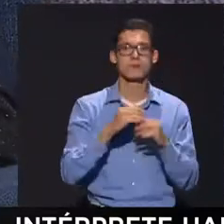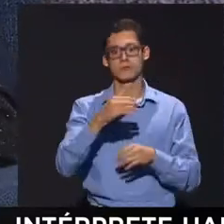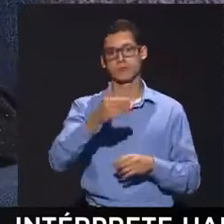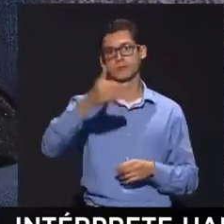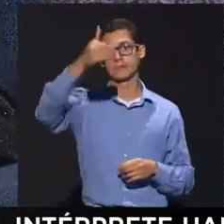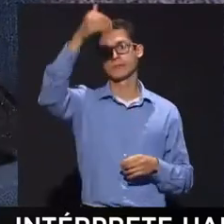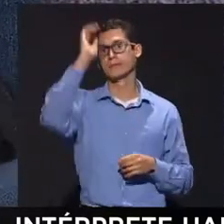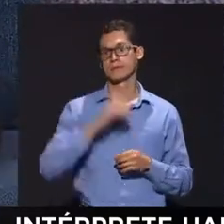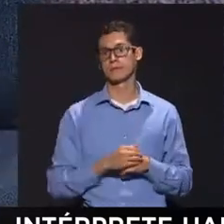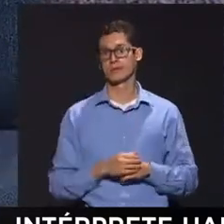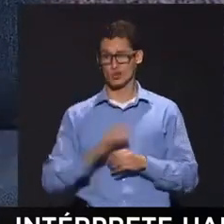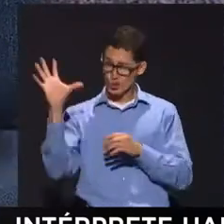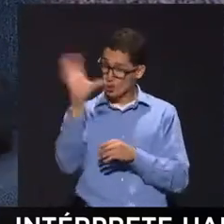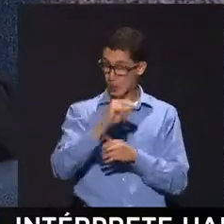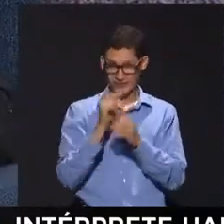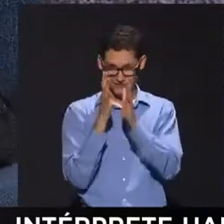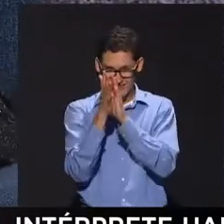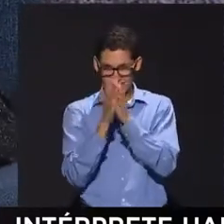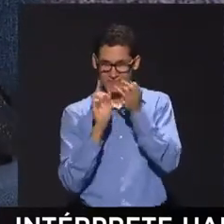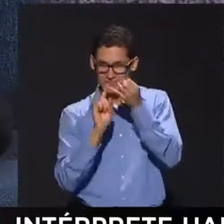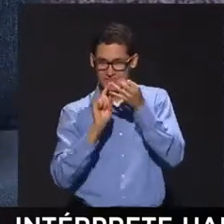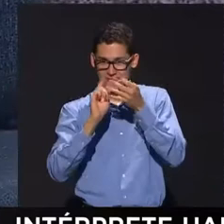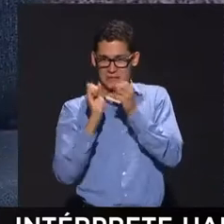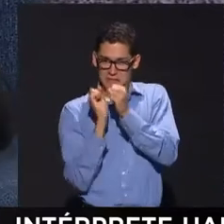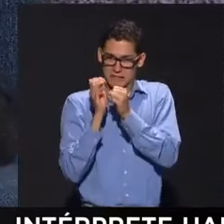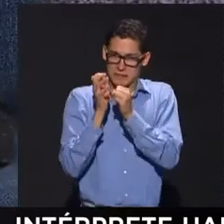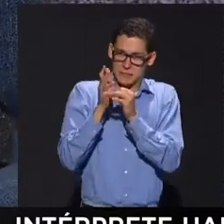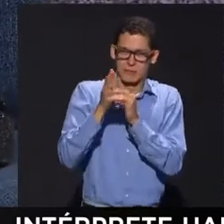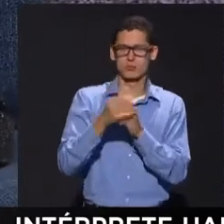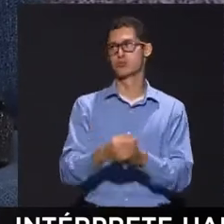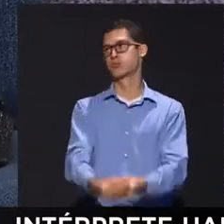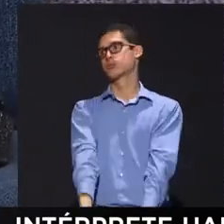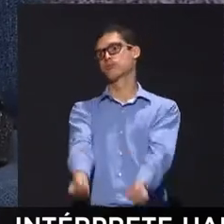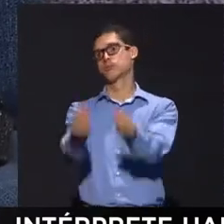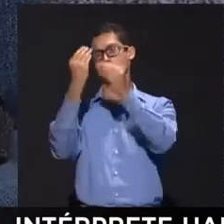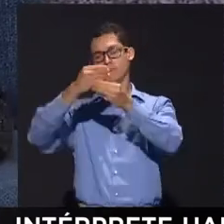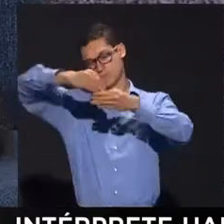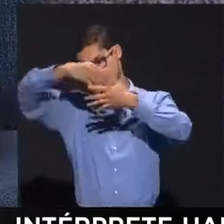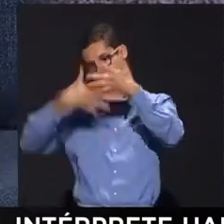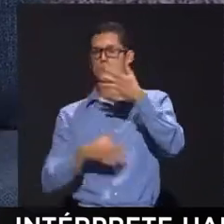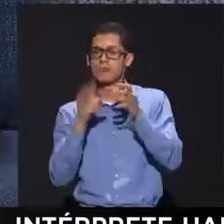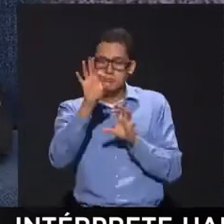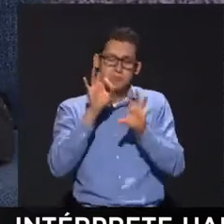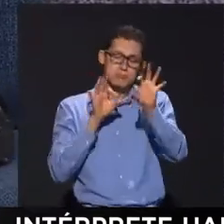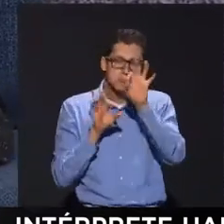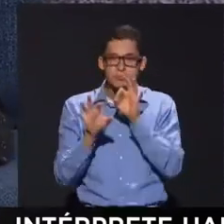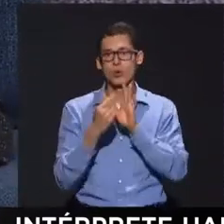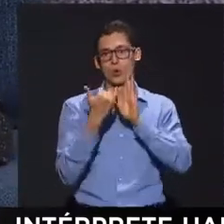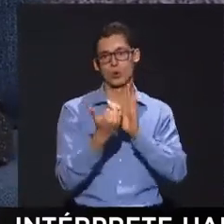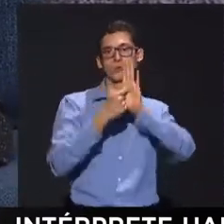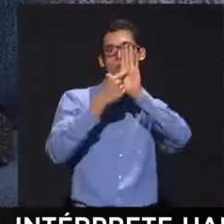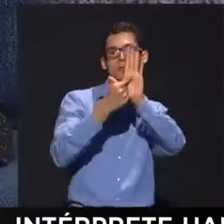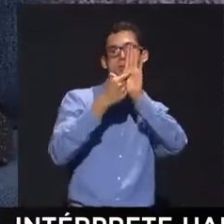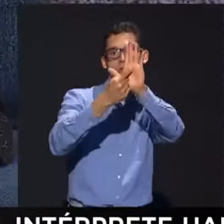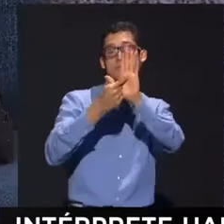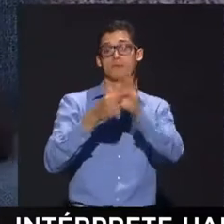siquiera están todas, ¿sí? Esas son algunas de las que vamos a trabajar hoy. Son una cantidad de funciones ejecutivas y todas son necesarias para